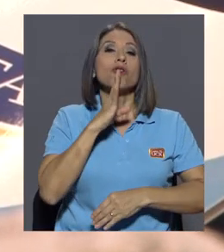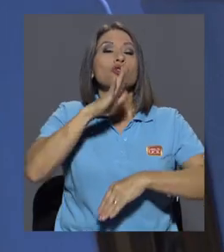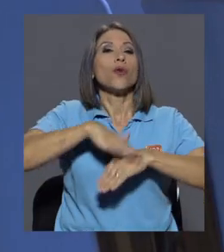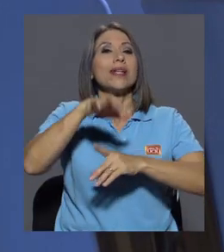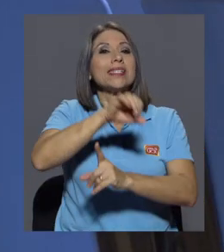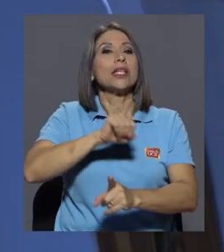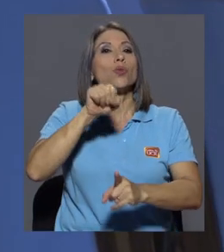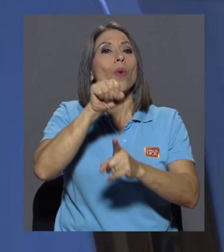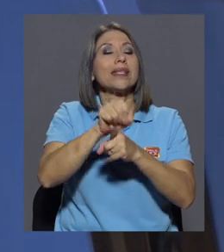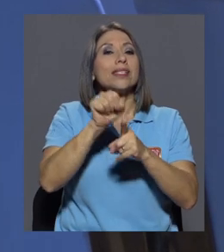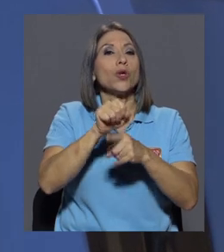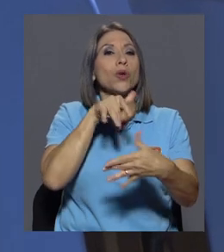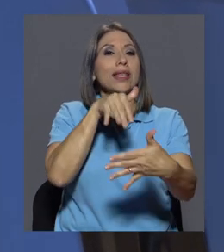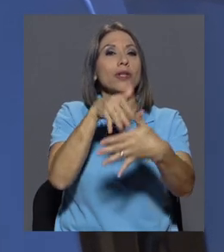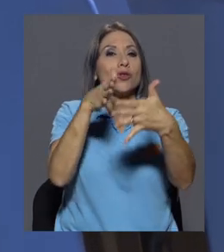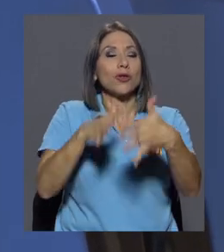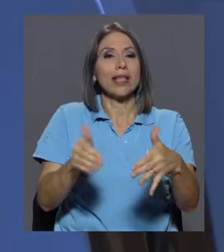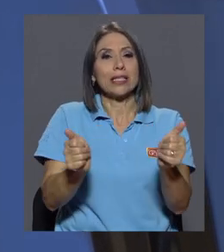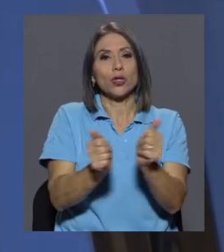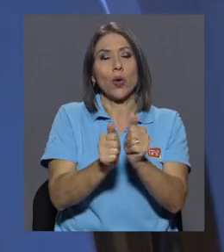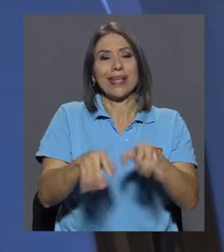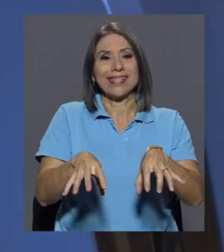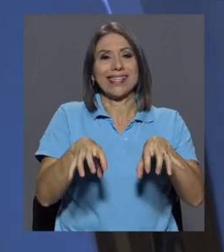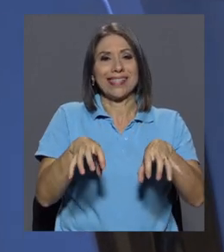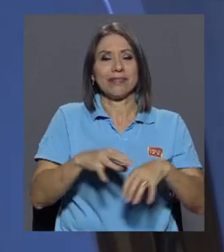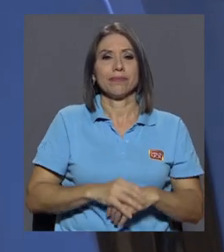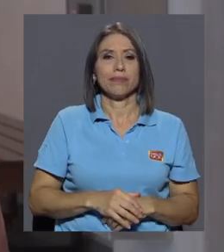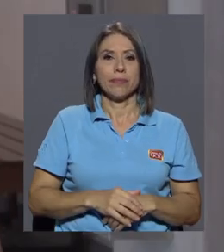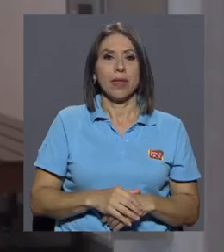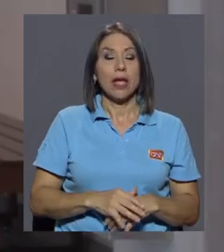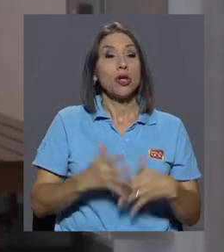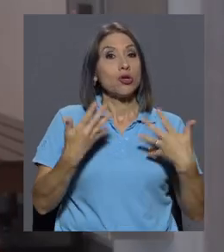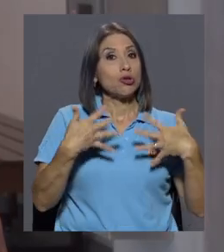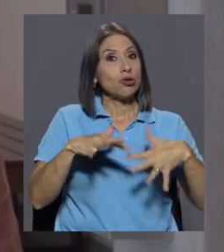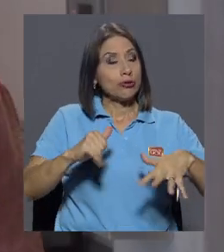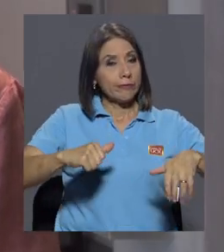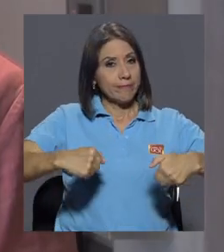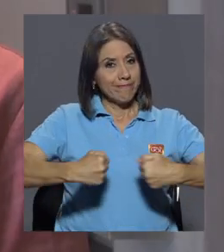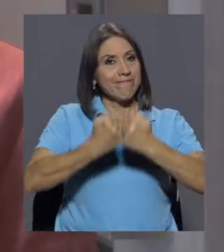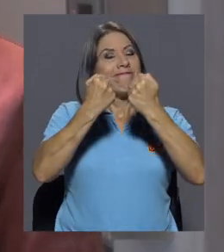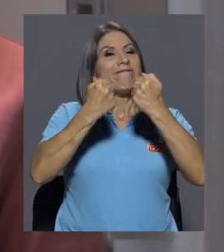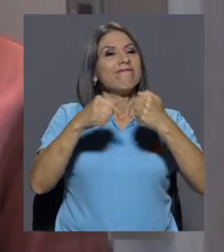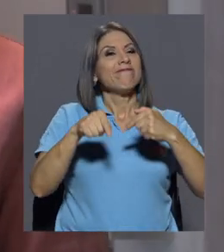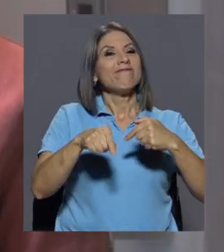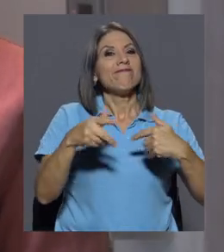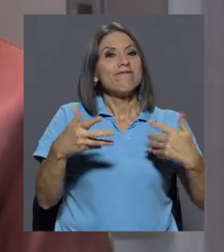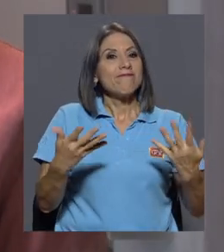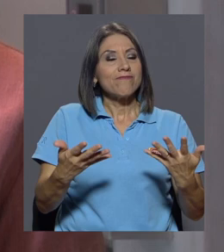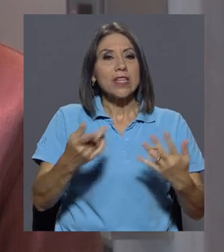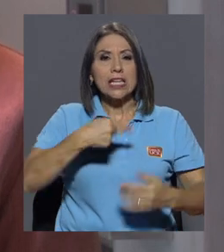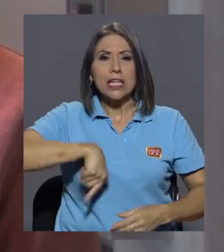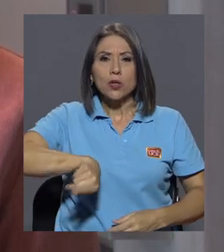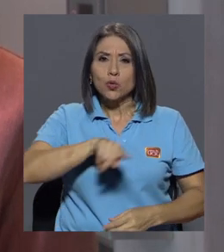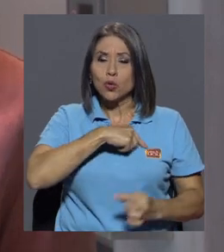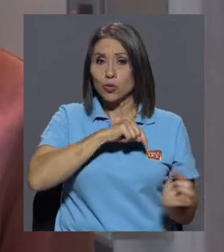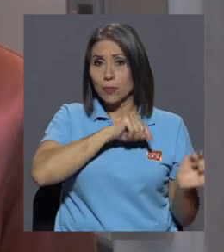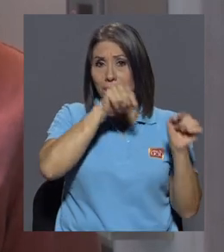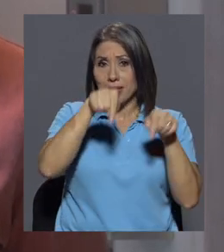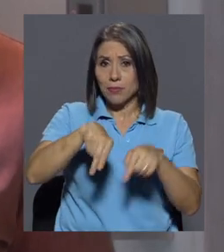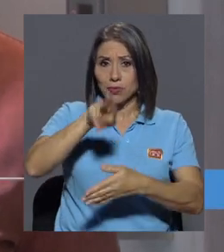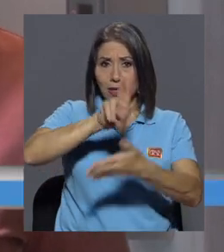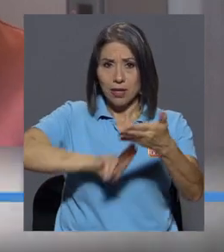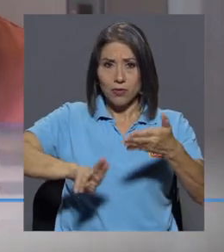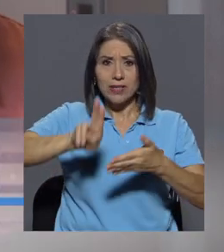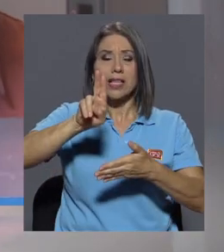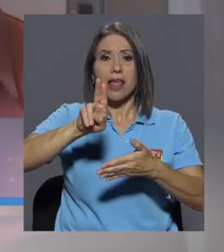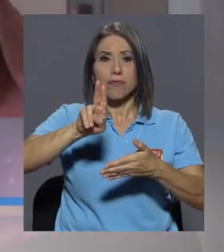a nivel estudiantil en tema de estrés. El gran desafío creo que está en que venimos a la universidad y